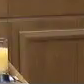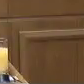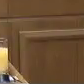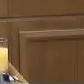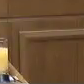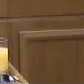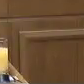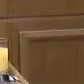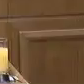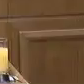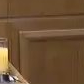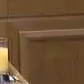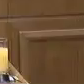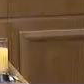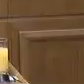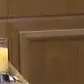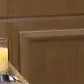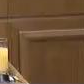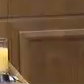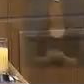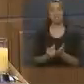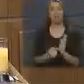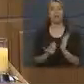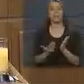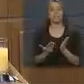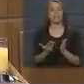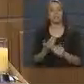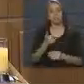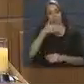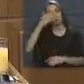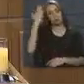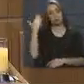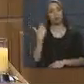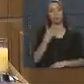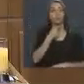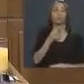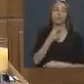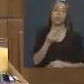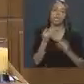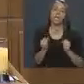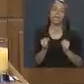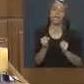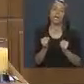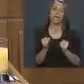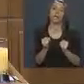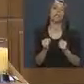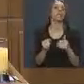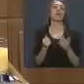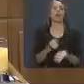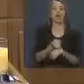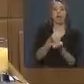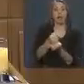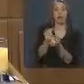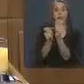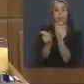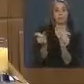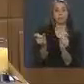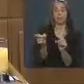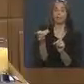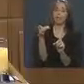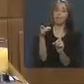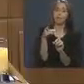SANA, que se hará cargo de una aspiración muy sentida, por cierto, que es dar cobertura y auxilio a personas muy